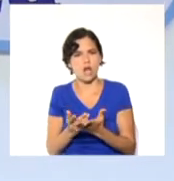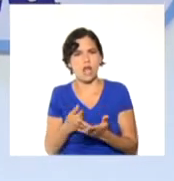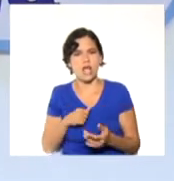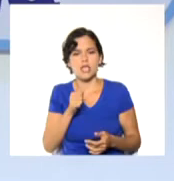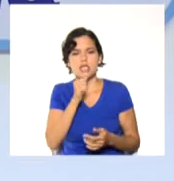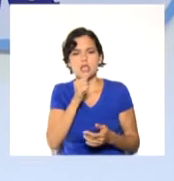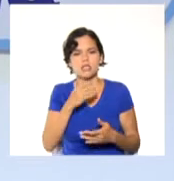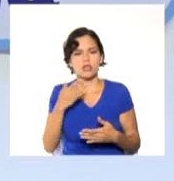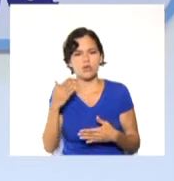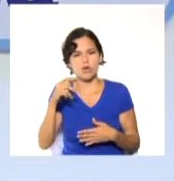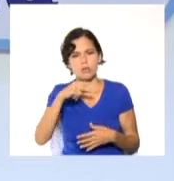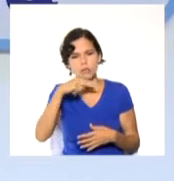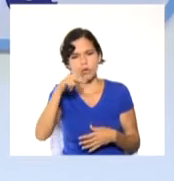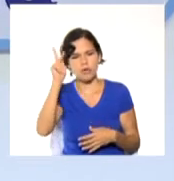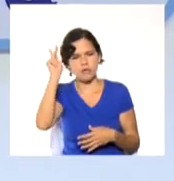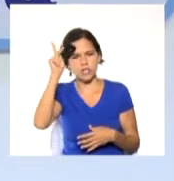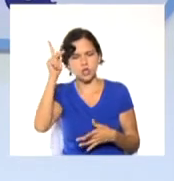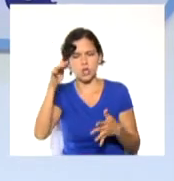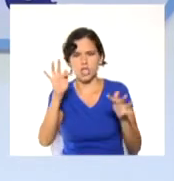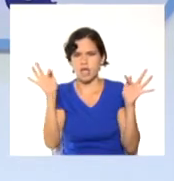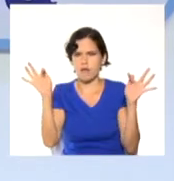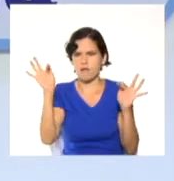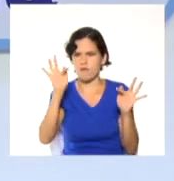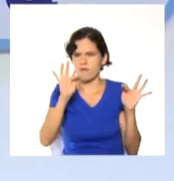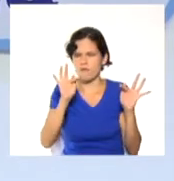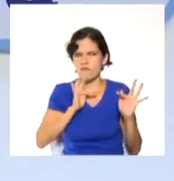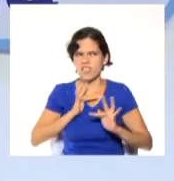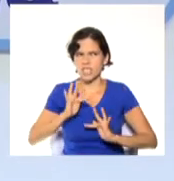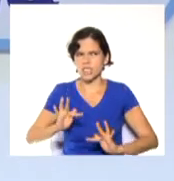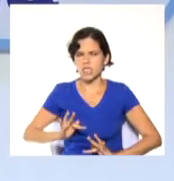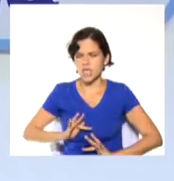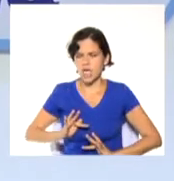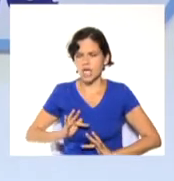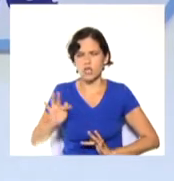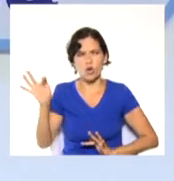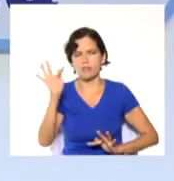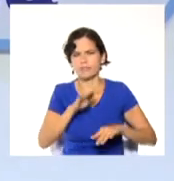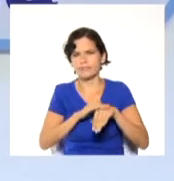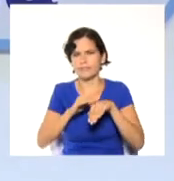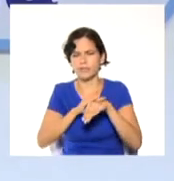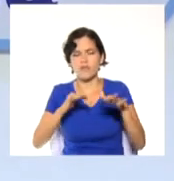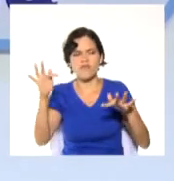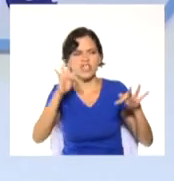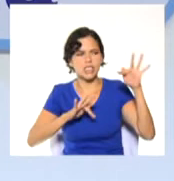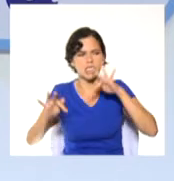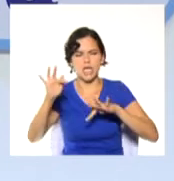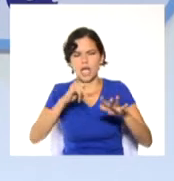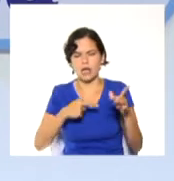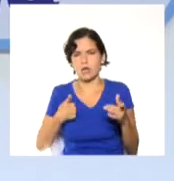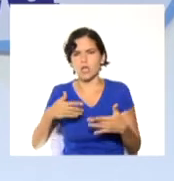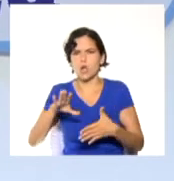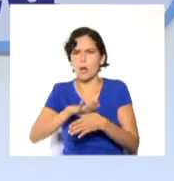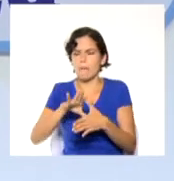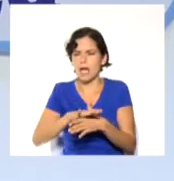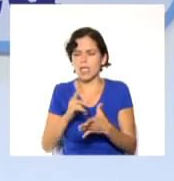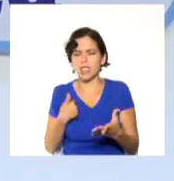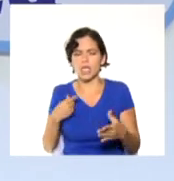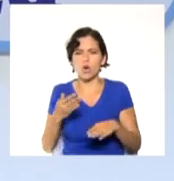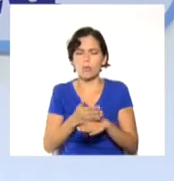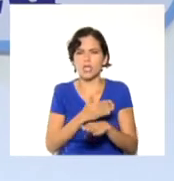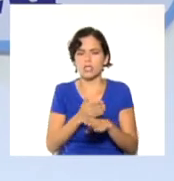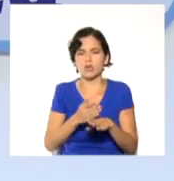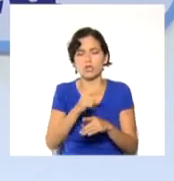al docente Carlos Méndez, especialista en física. Para mí es un placer, como todos los martes, estando con ustedes acá, impartiendo